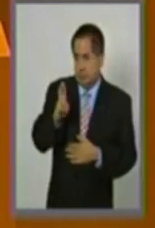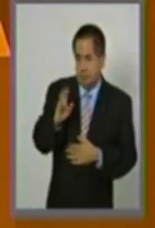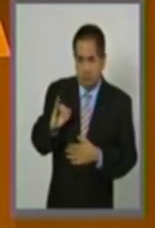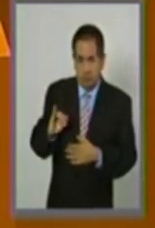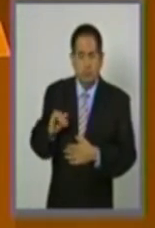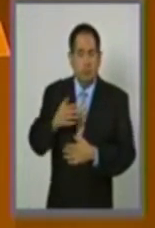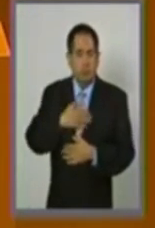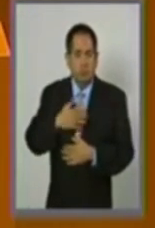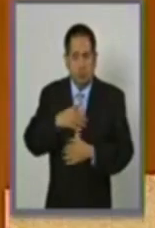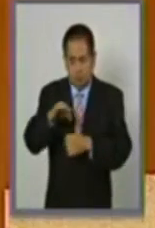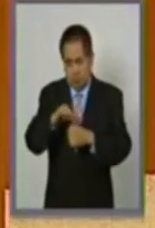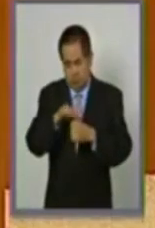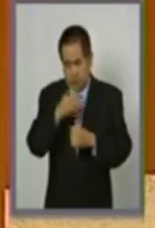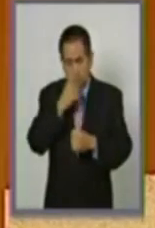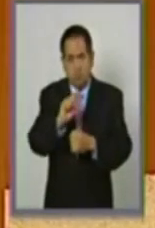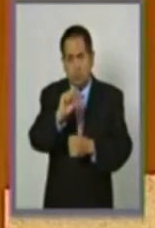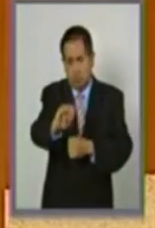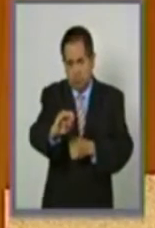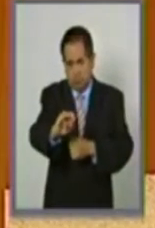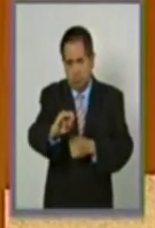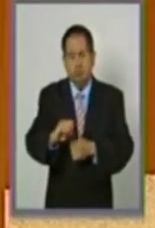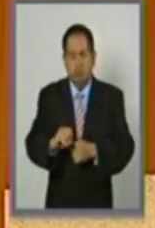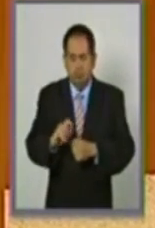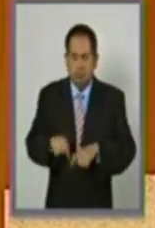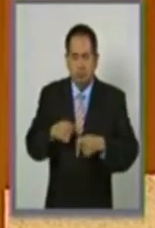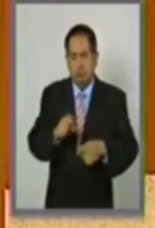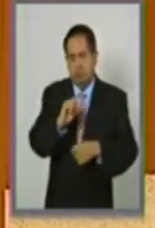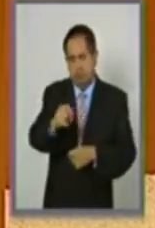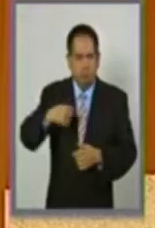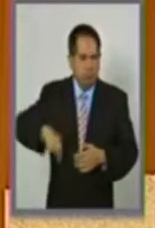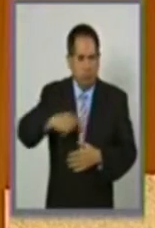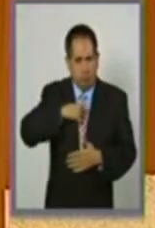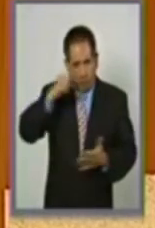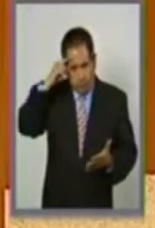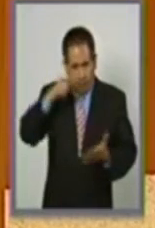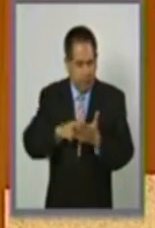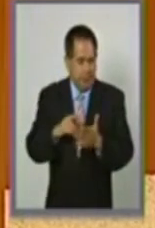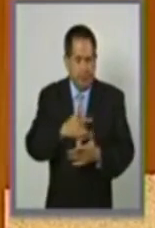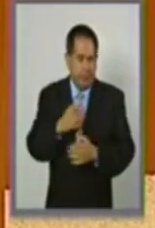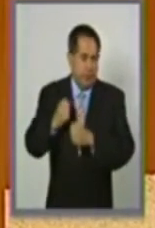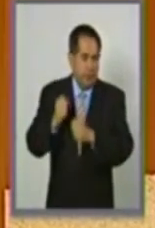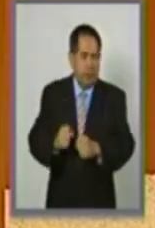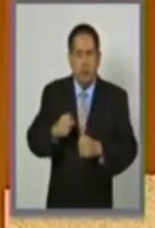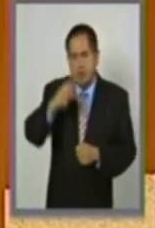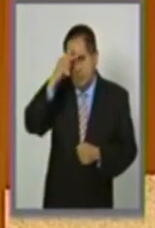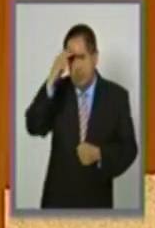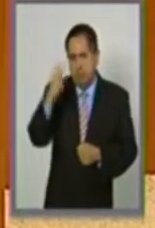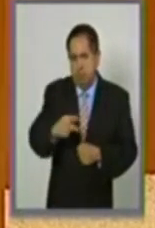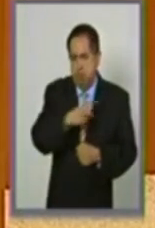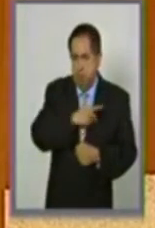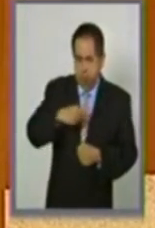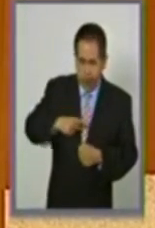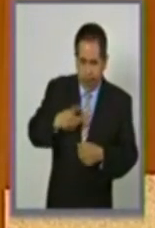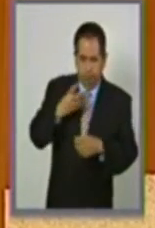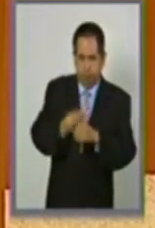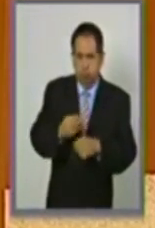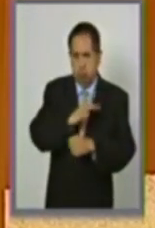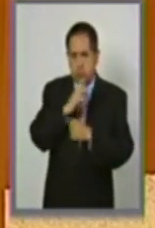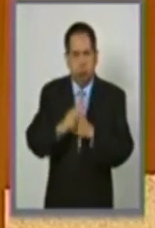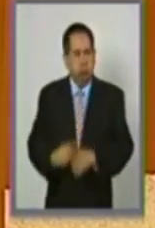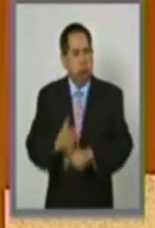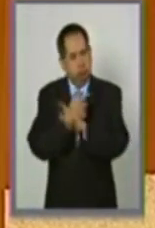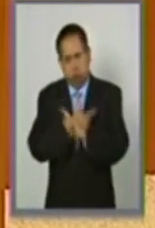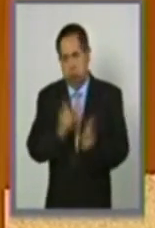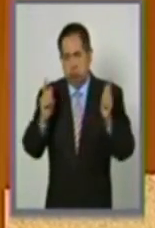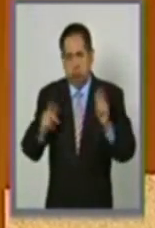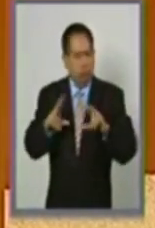Institucional, votará a favor de este dictamen porque creemos firmemente que México debe ser un país libre de cualquier